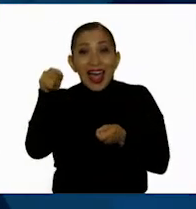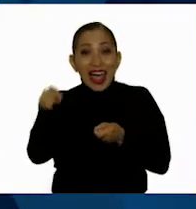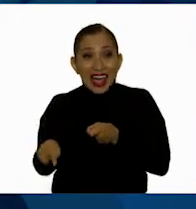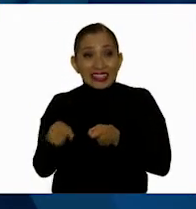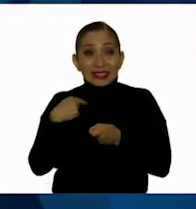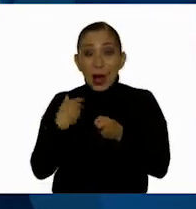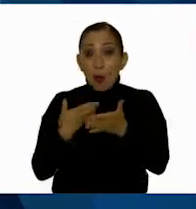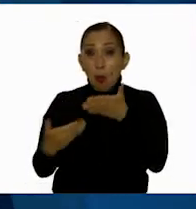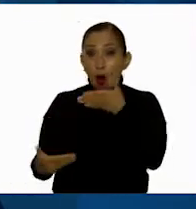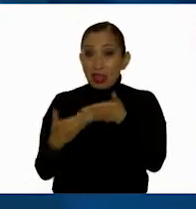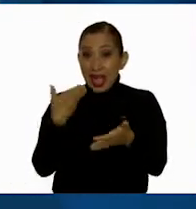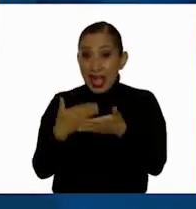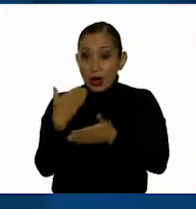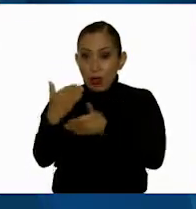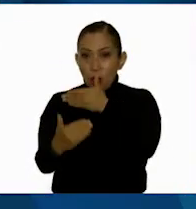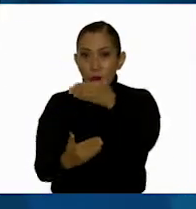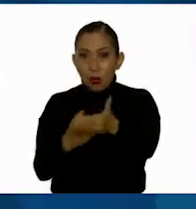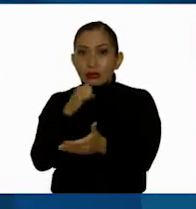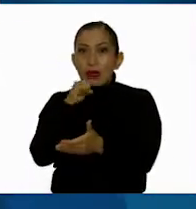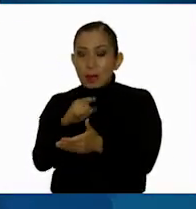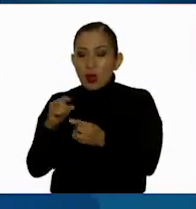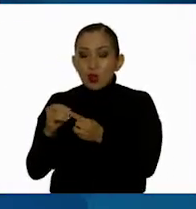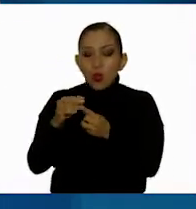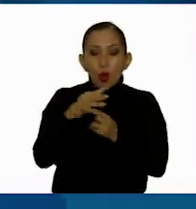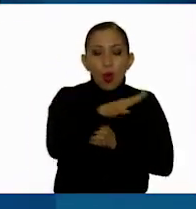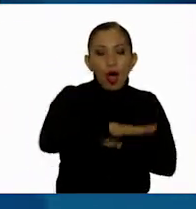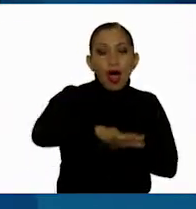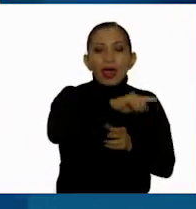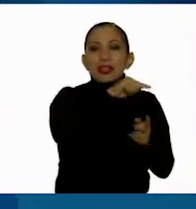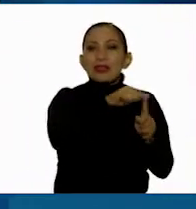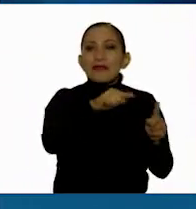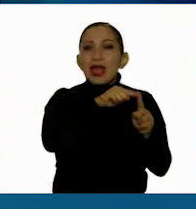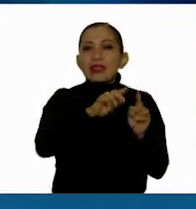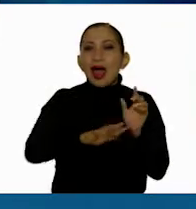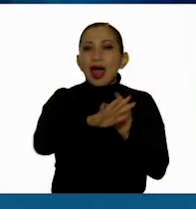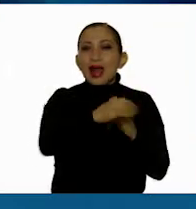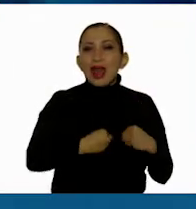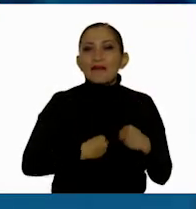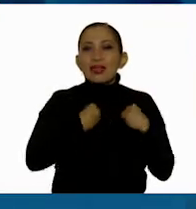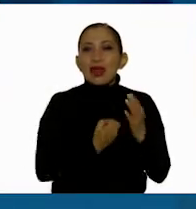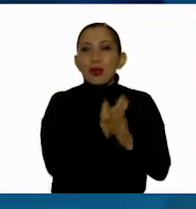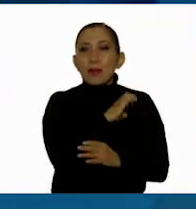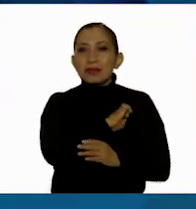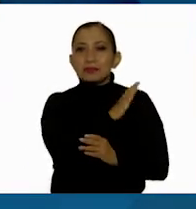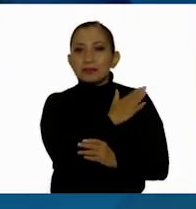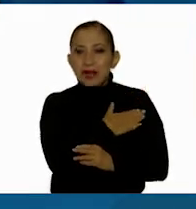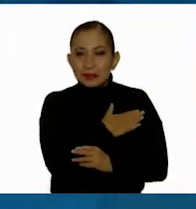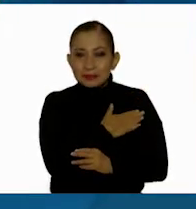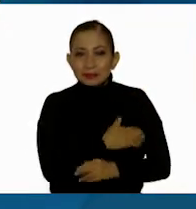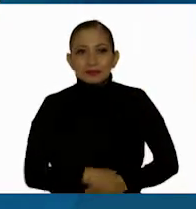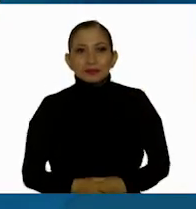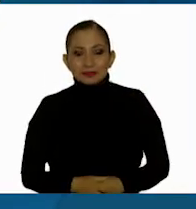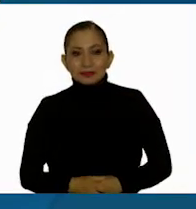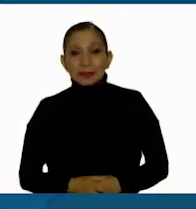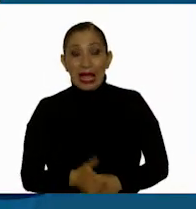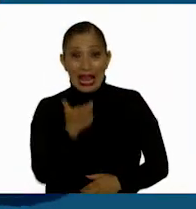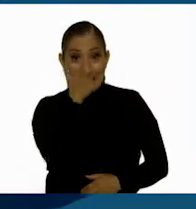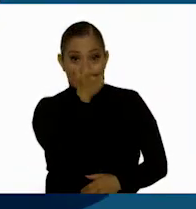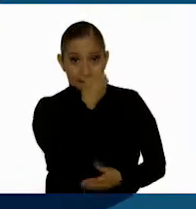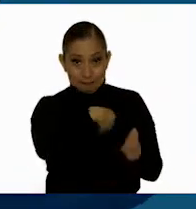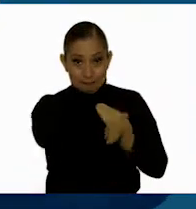de modernización y progreso también se hace presente en diferentes ámbitos de la vida novohispana. En la